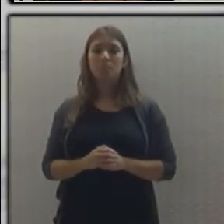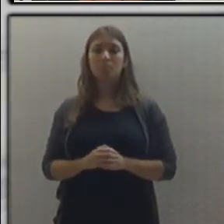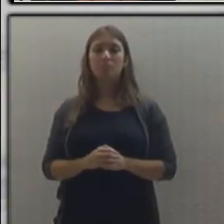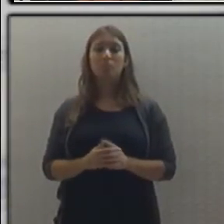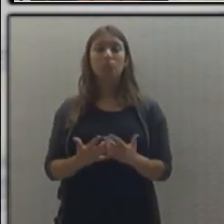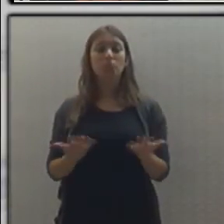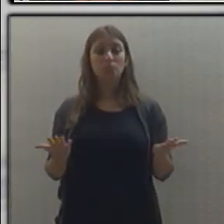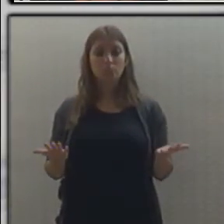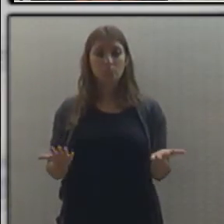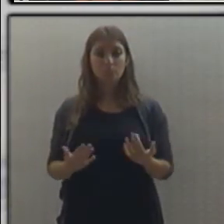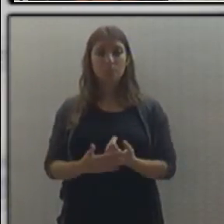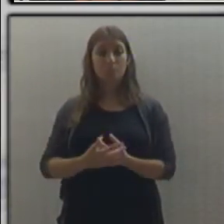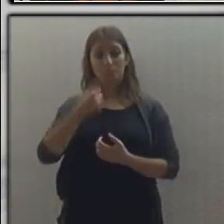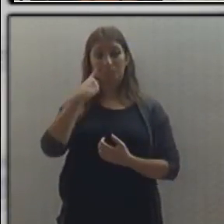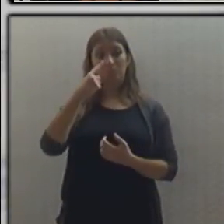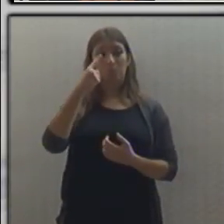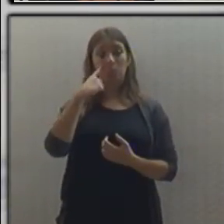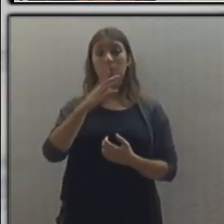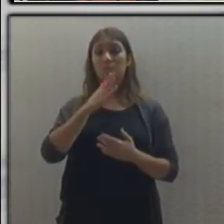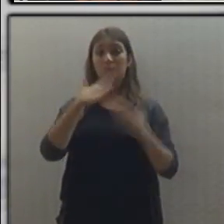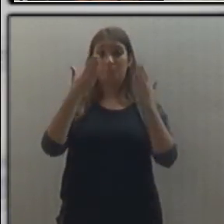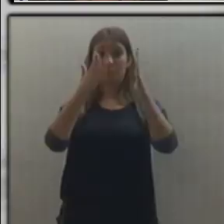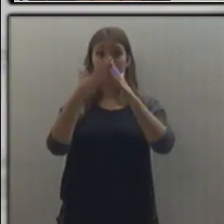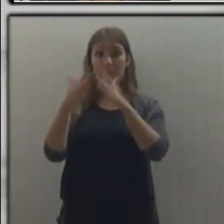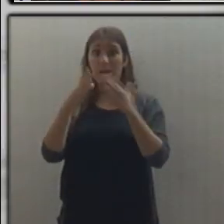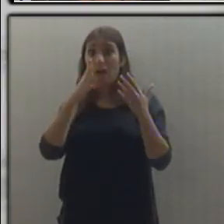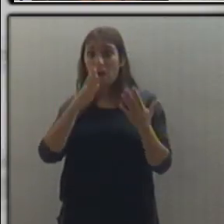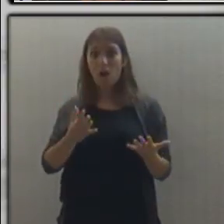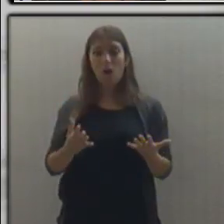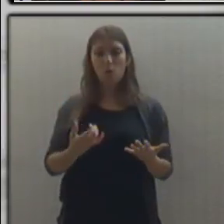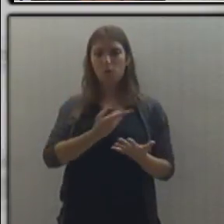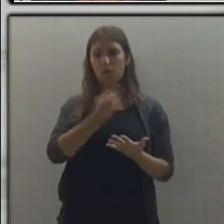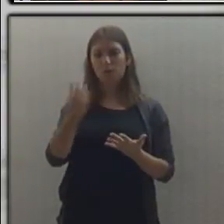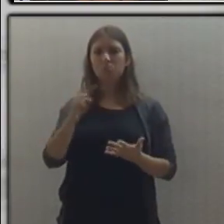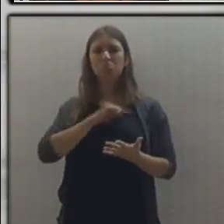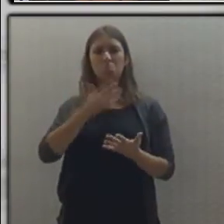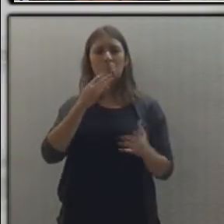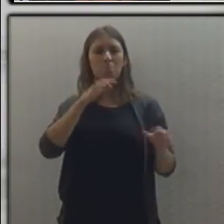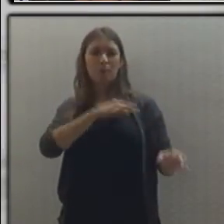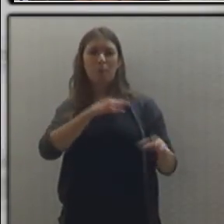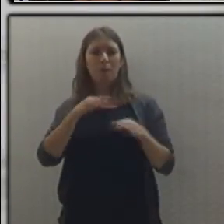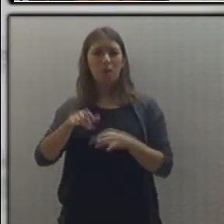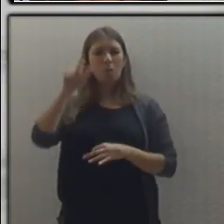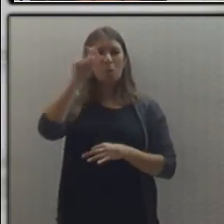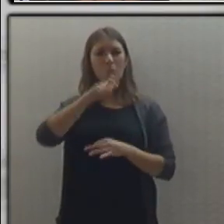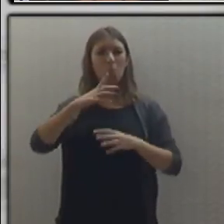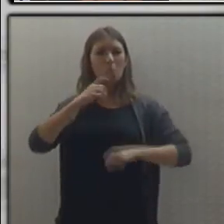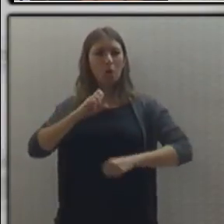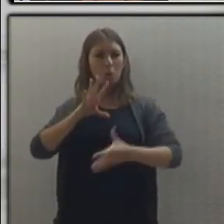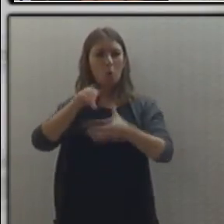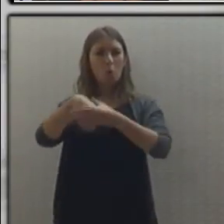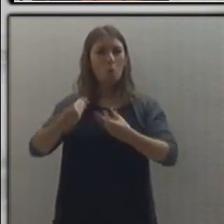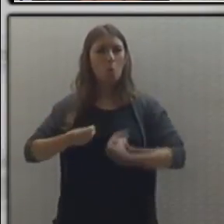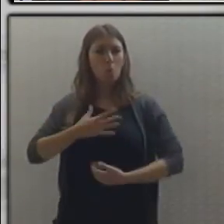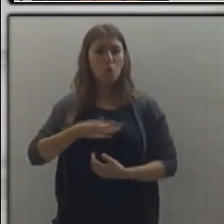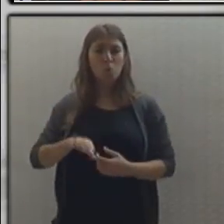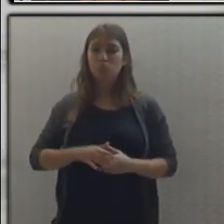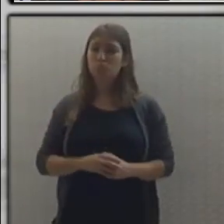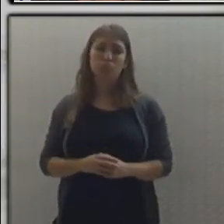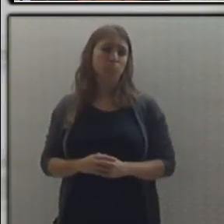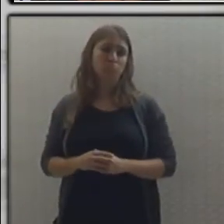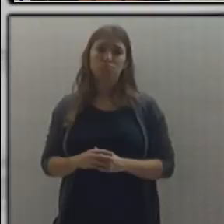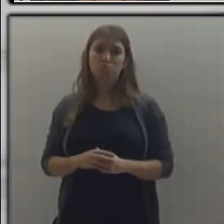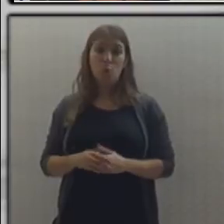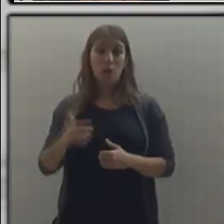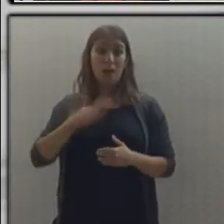Es decir, que vemos que el parque de viviendas actual no está preparado para personas mayores, es decir, que no está preparado